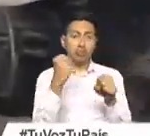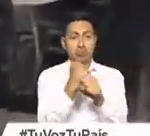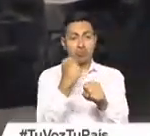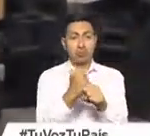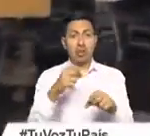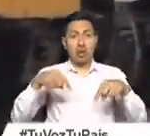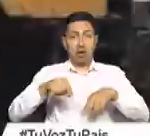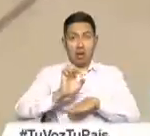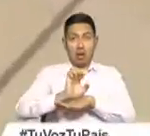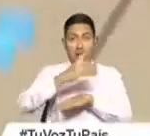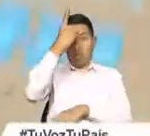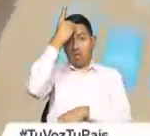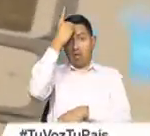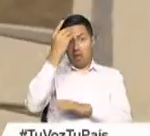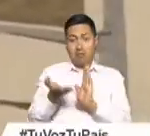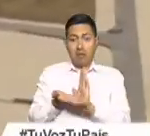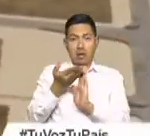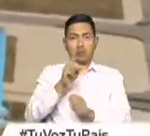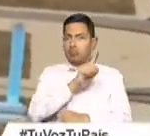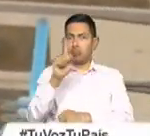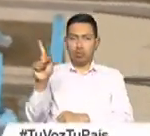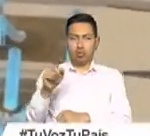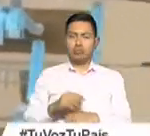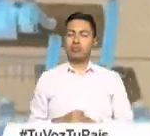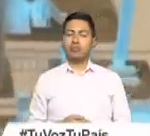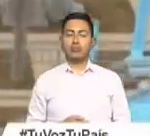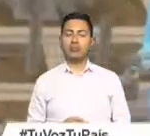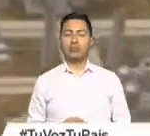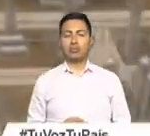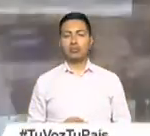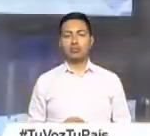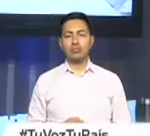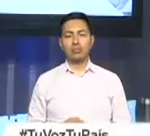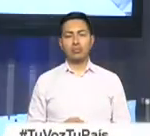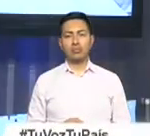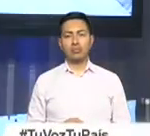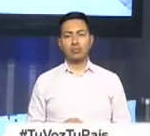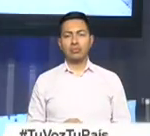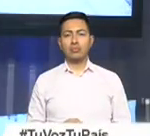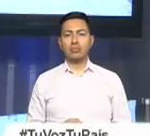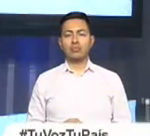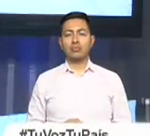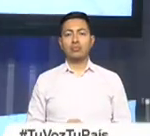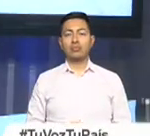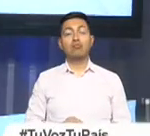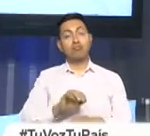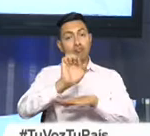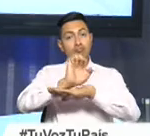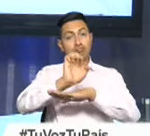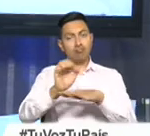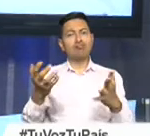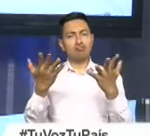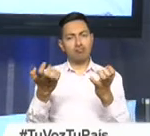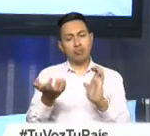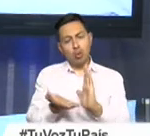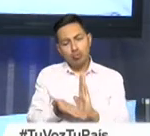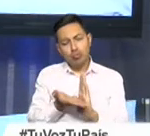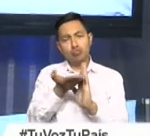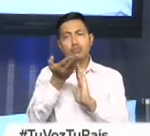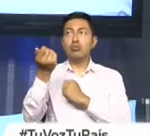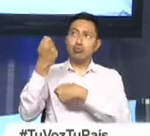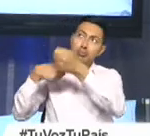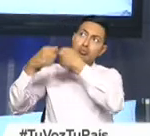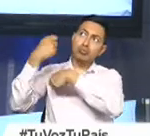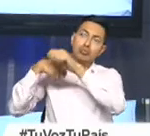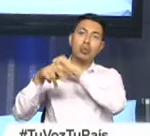endeudamiento público. Caterine Morejón, Noticiero Ciudadano. Ecuador espera incrementar las exportaciones de